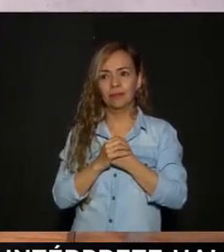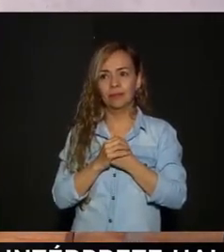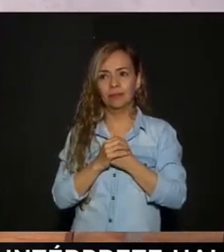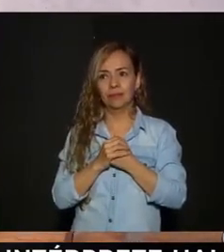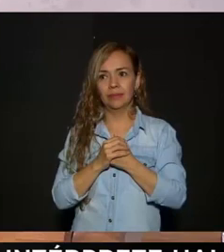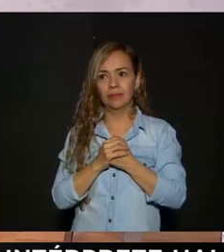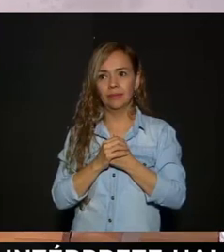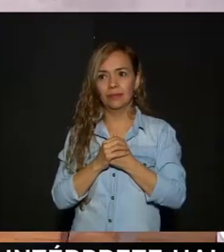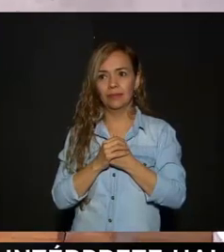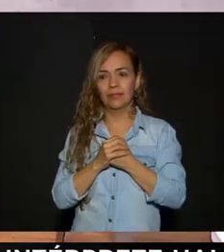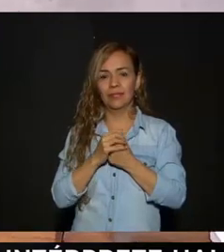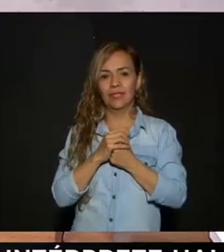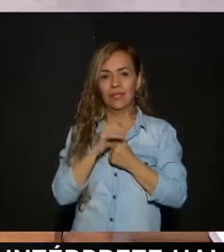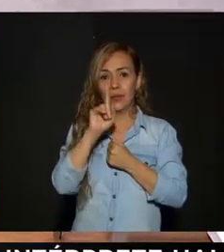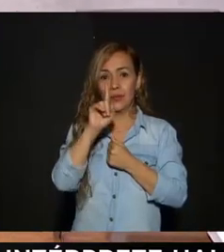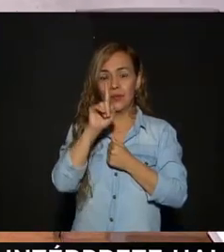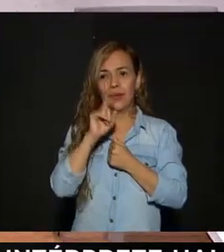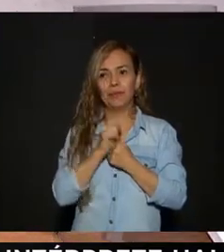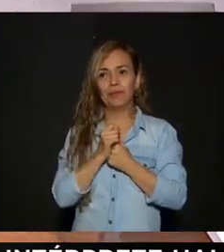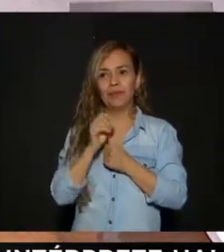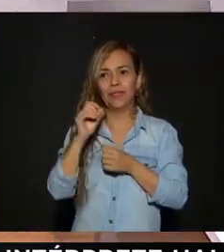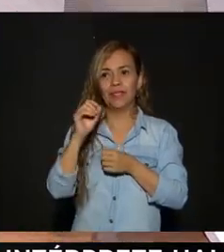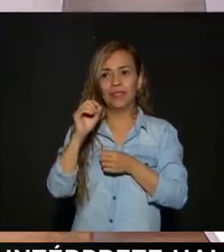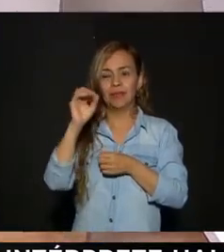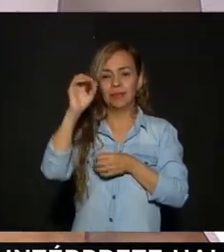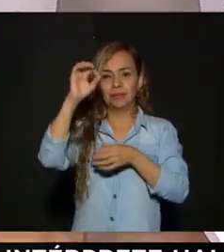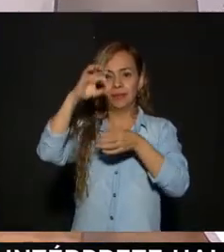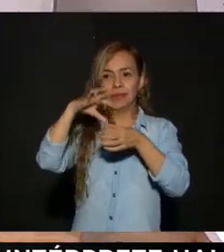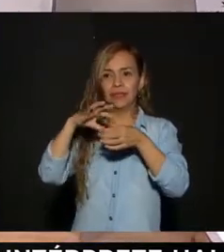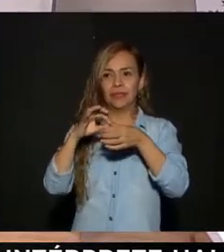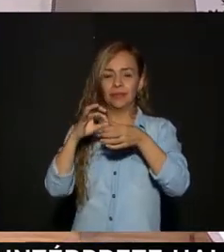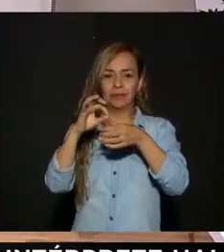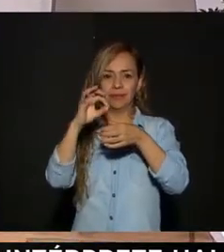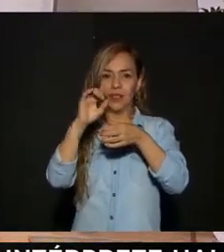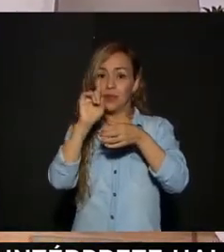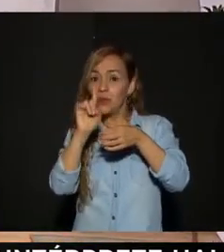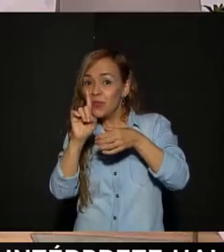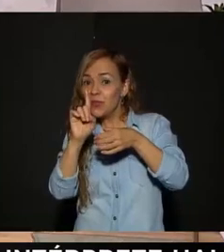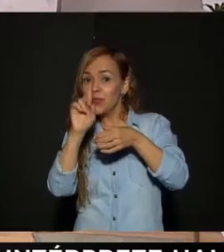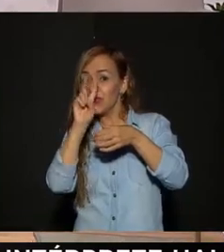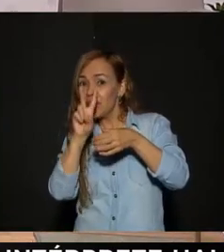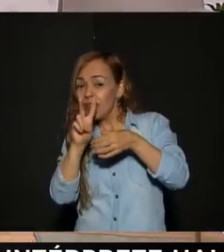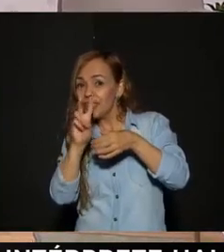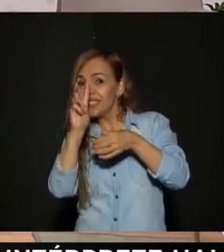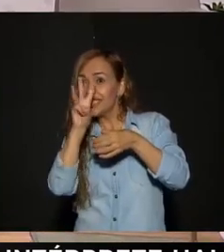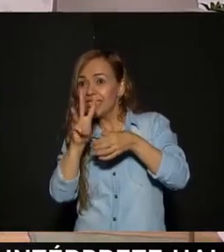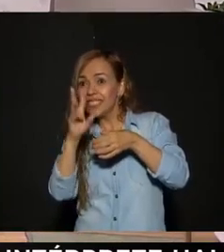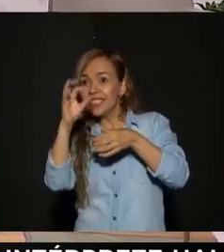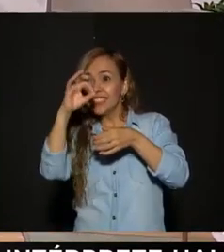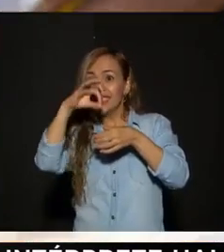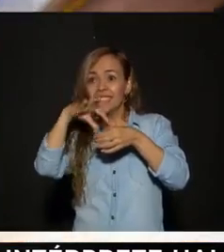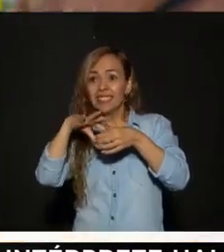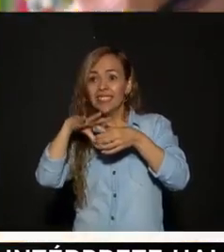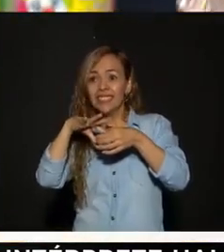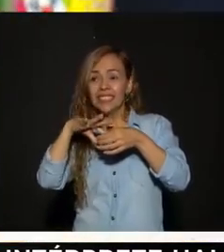Y la pastilla, una. Sí, una. Pendientes, bueno, por favor. Una. Dos. Y